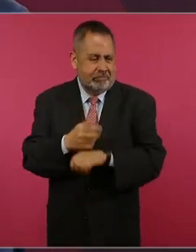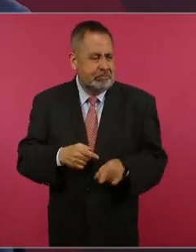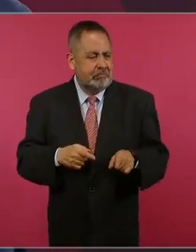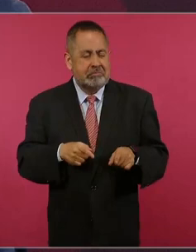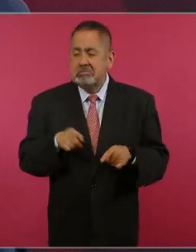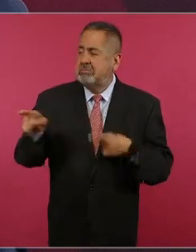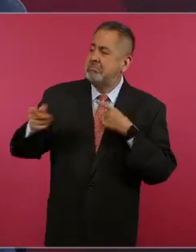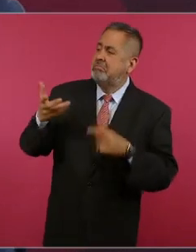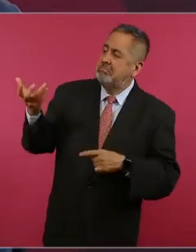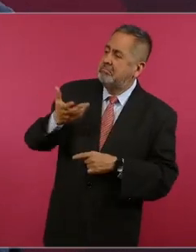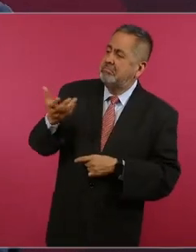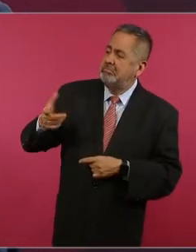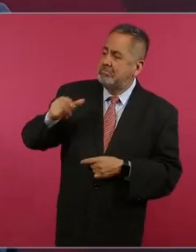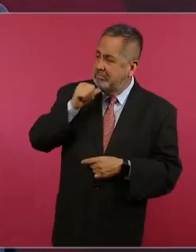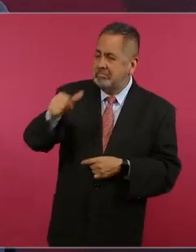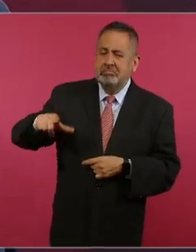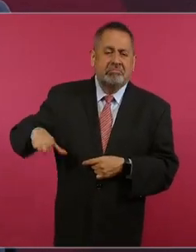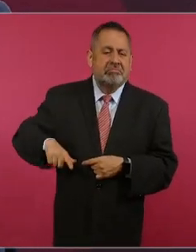que